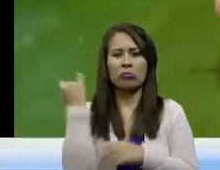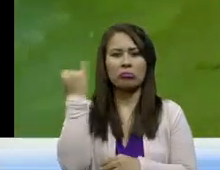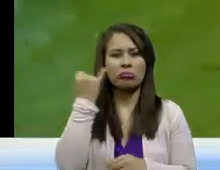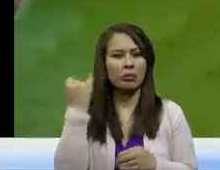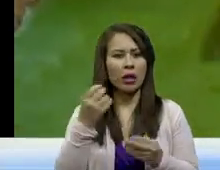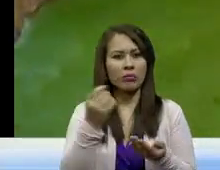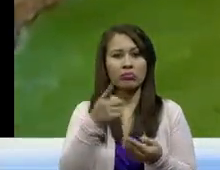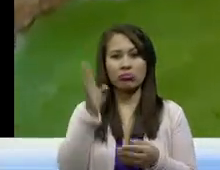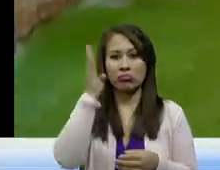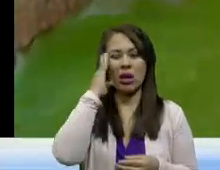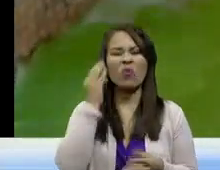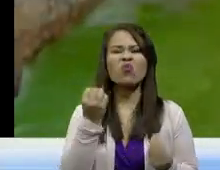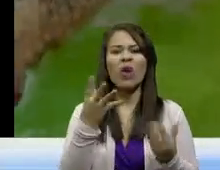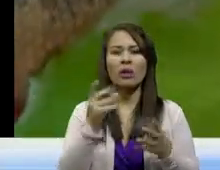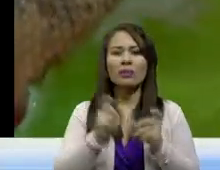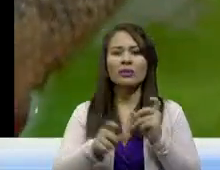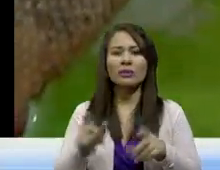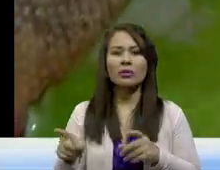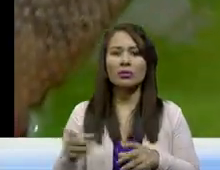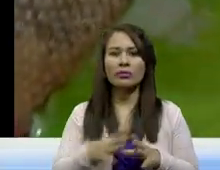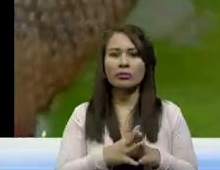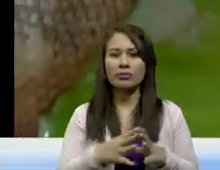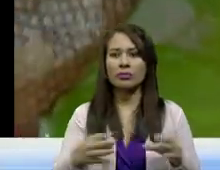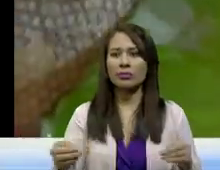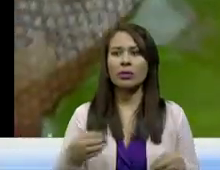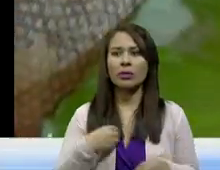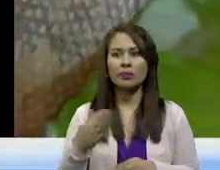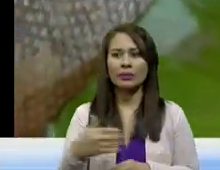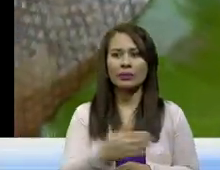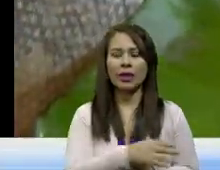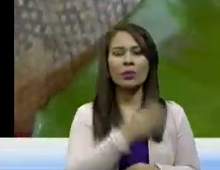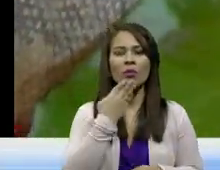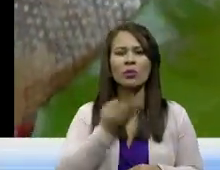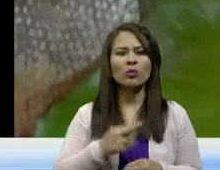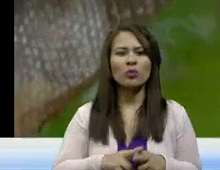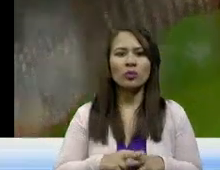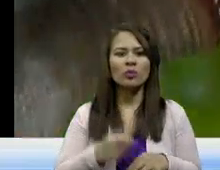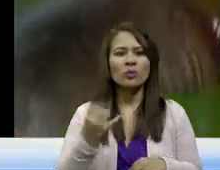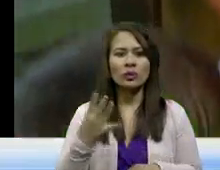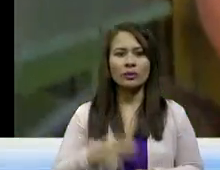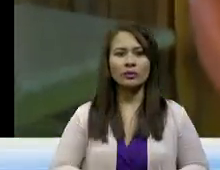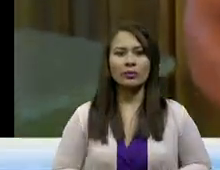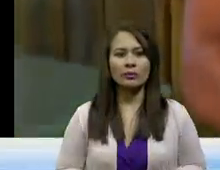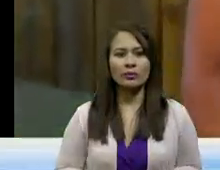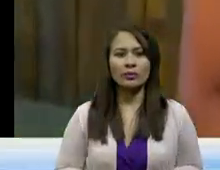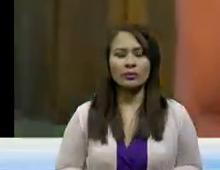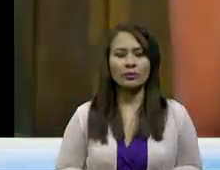la medida de acuerdo a la cantidad de pescado que se vaya a poner en el agua y en pato.